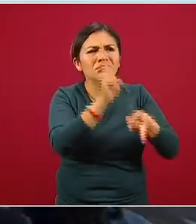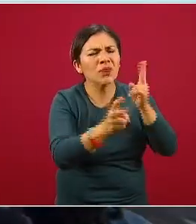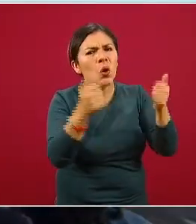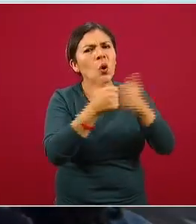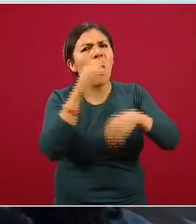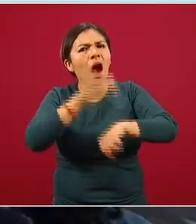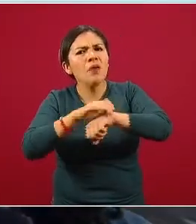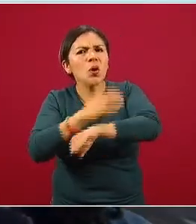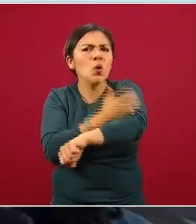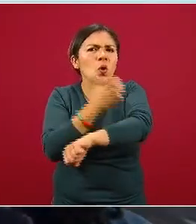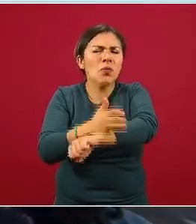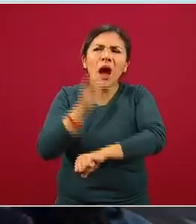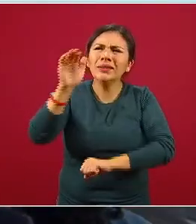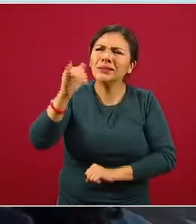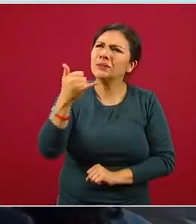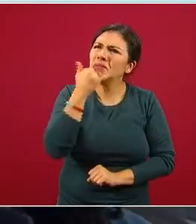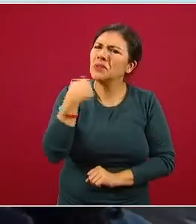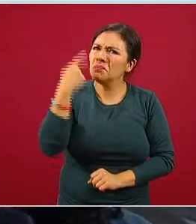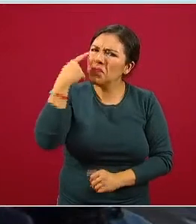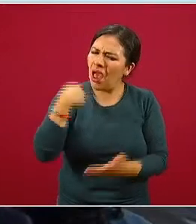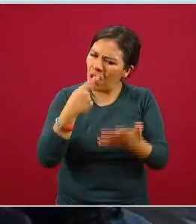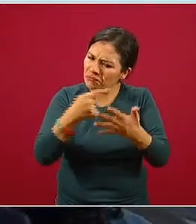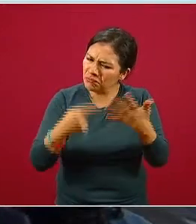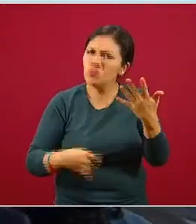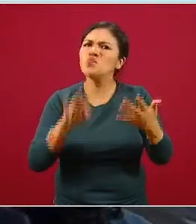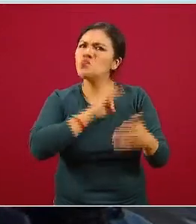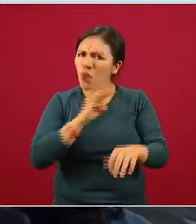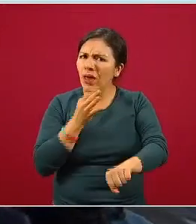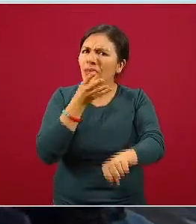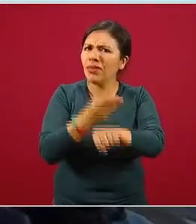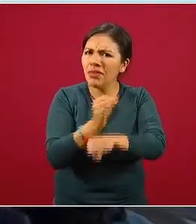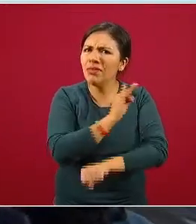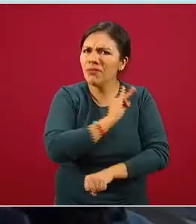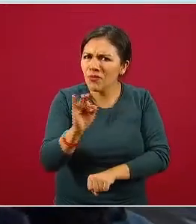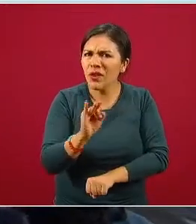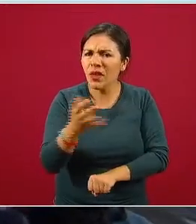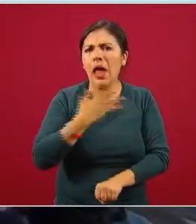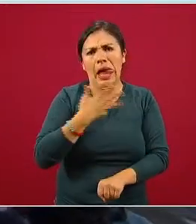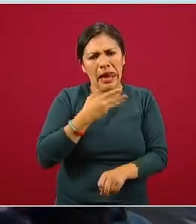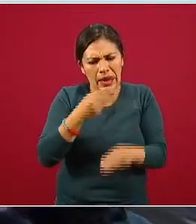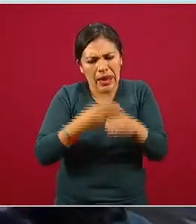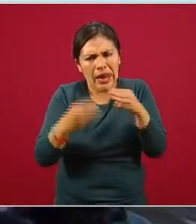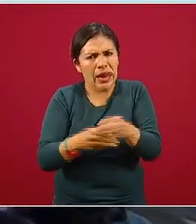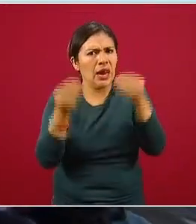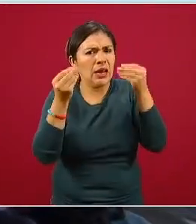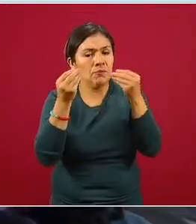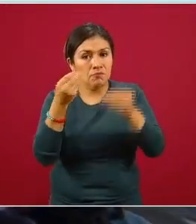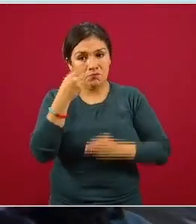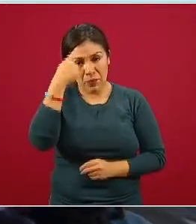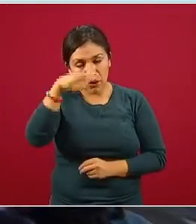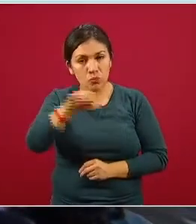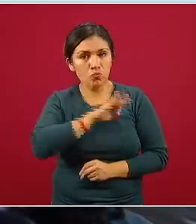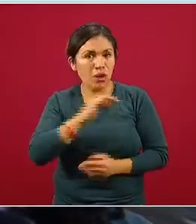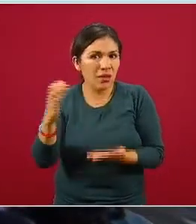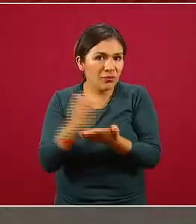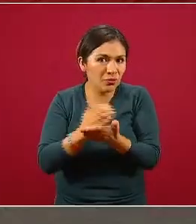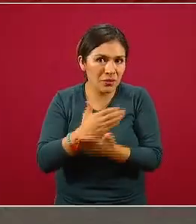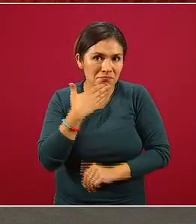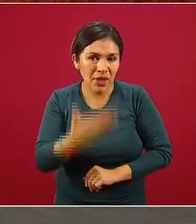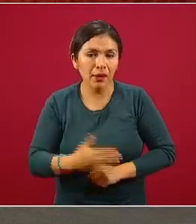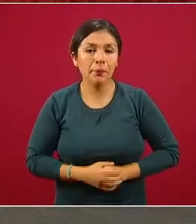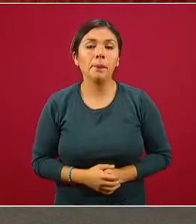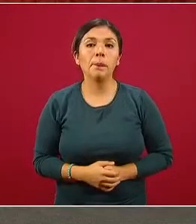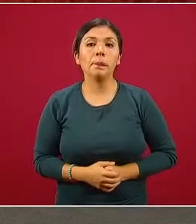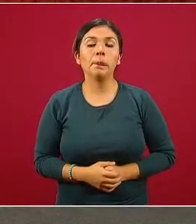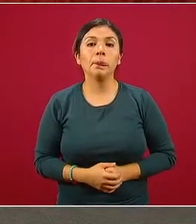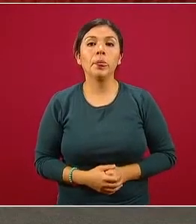con nuestros familiares. Hay maneras de resolverlo y además hay herramientas que ya hemos mencionado en esta presentación. En